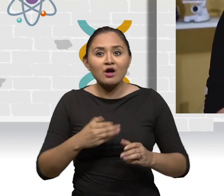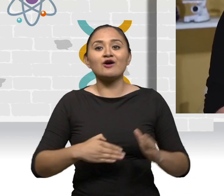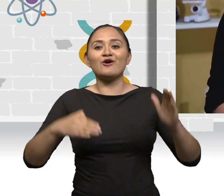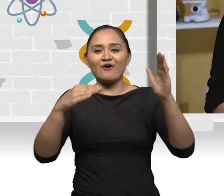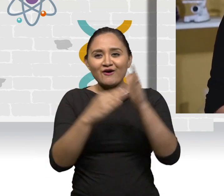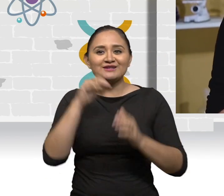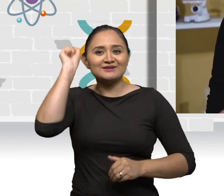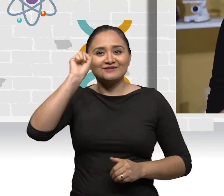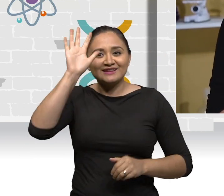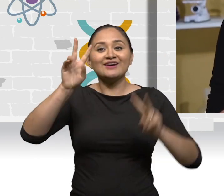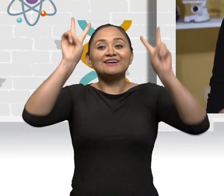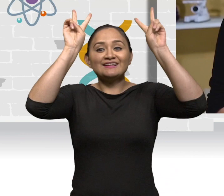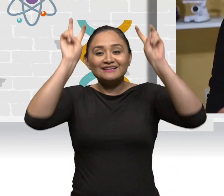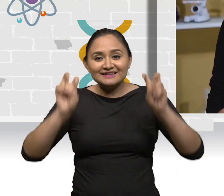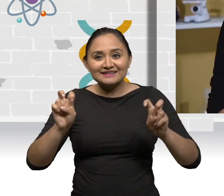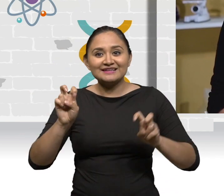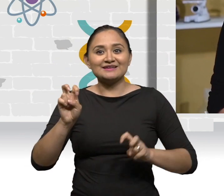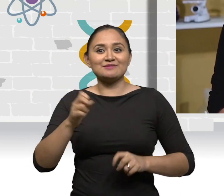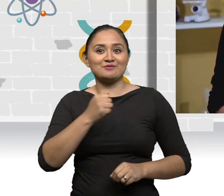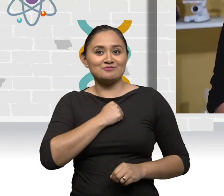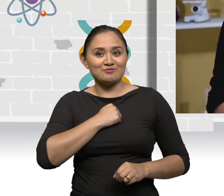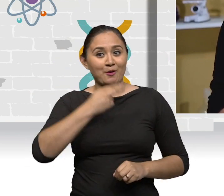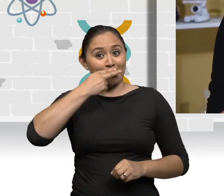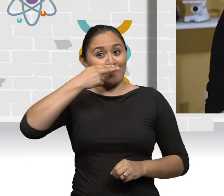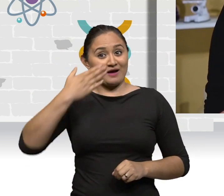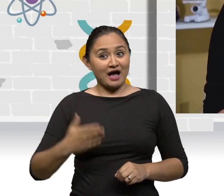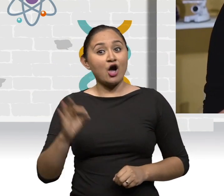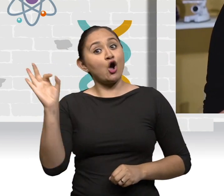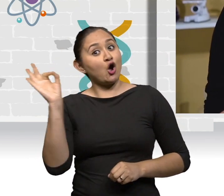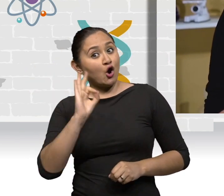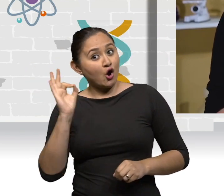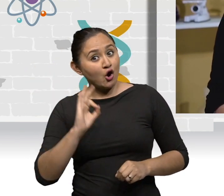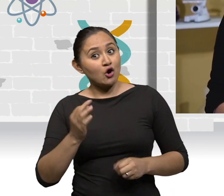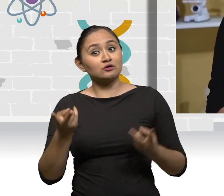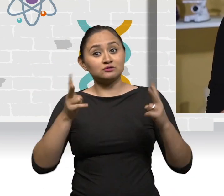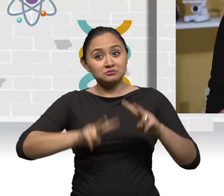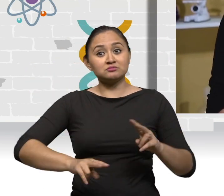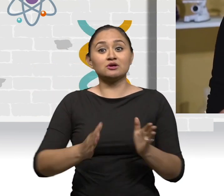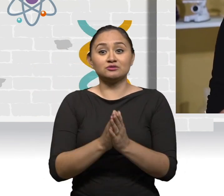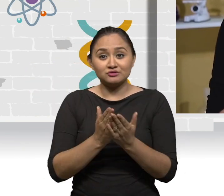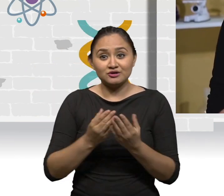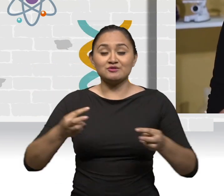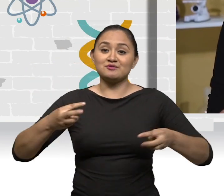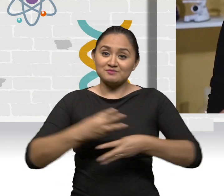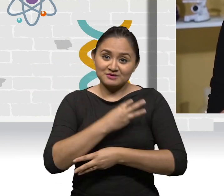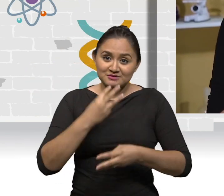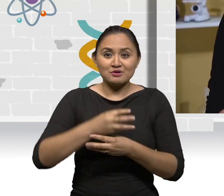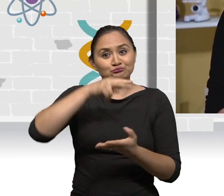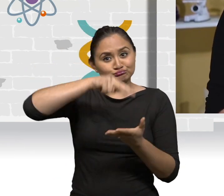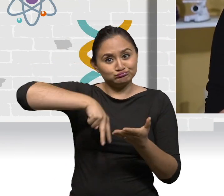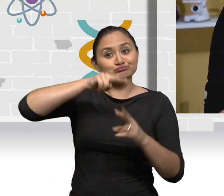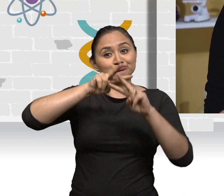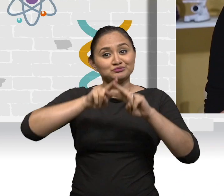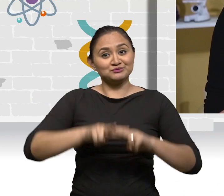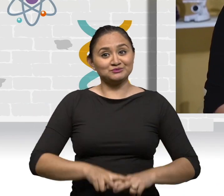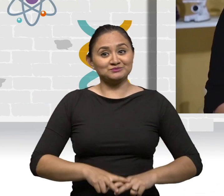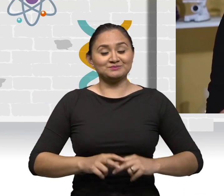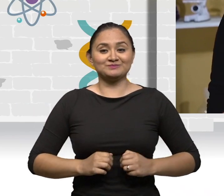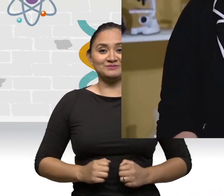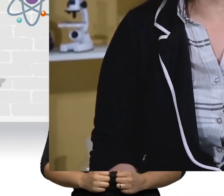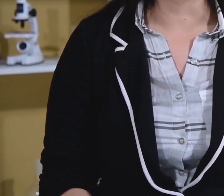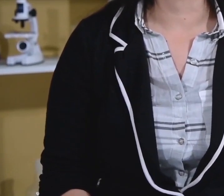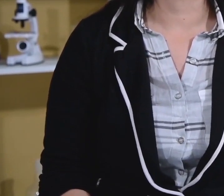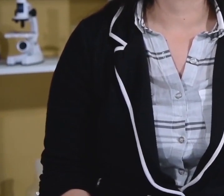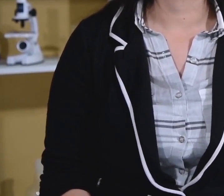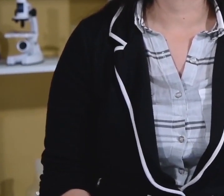al respecto, puedes volver a ver el video titulado Propiedades de los gases o revisar tu libro de matemáticas si tu duda es